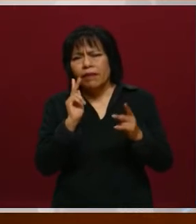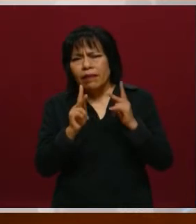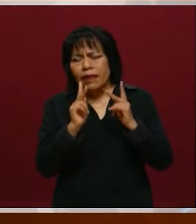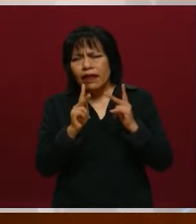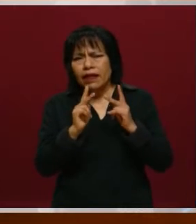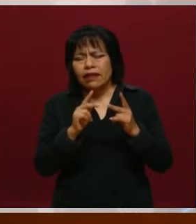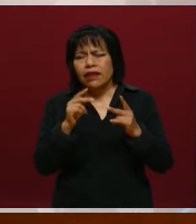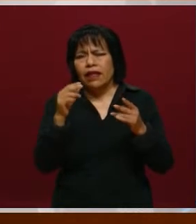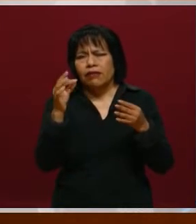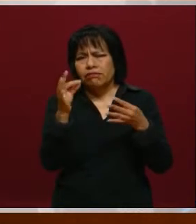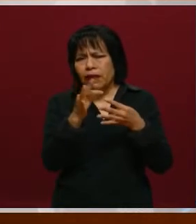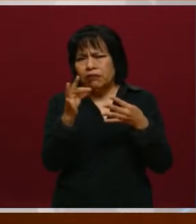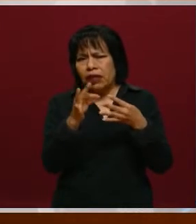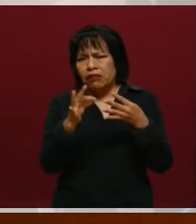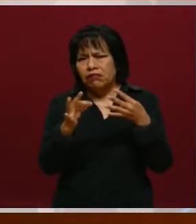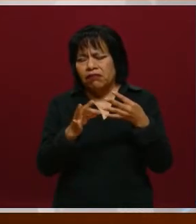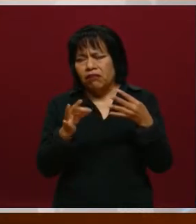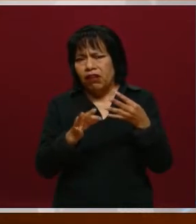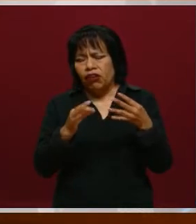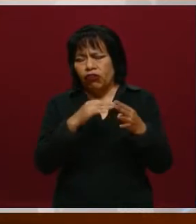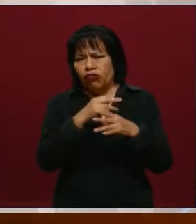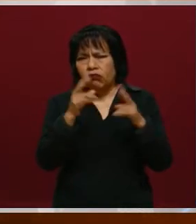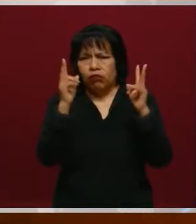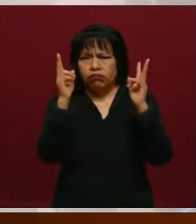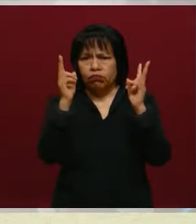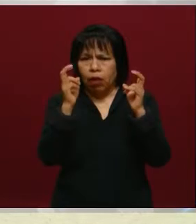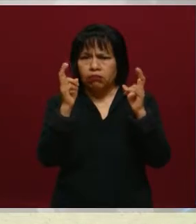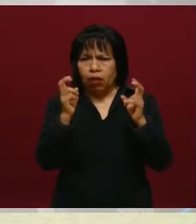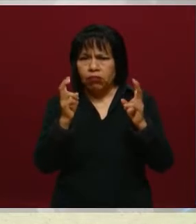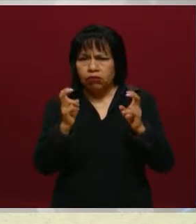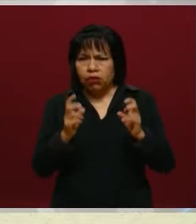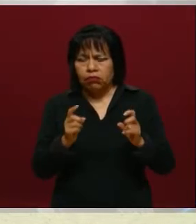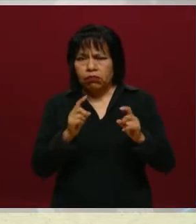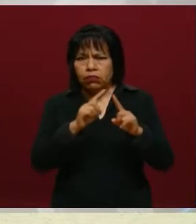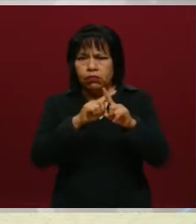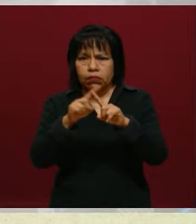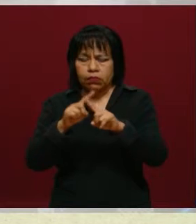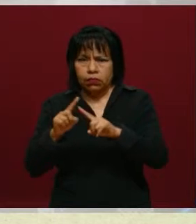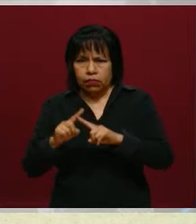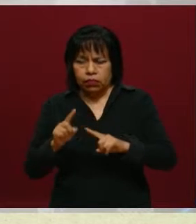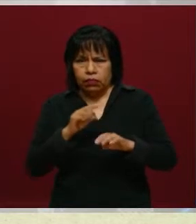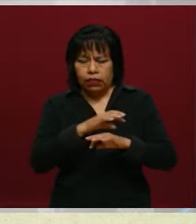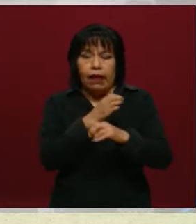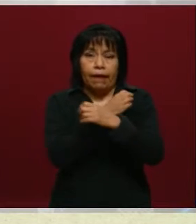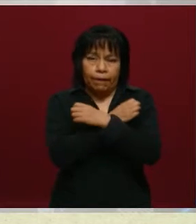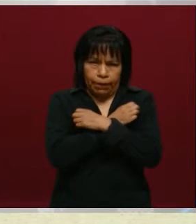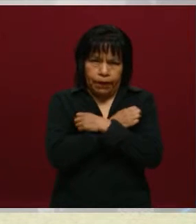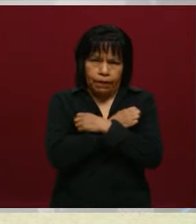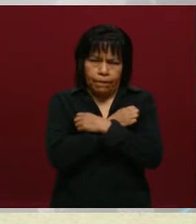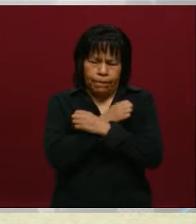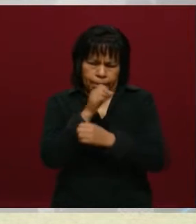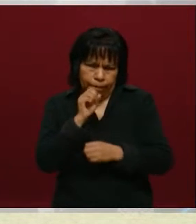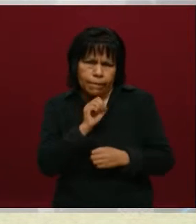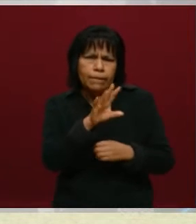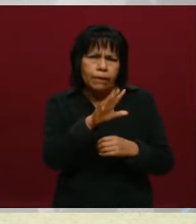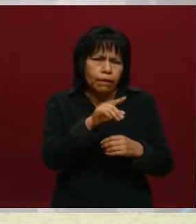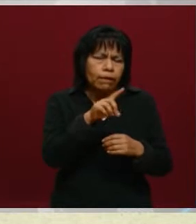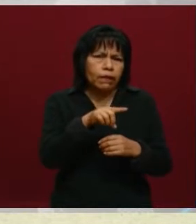nos han este juan martín lópez calva nos han enviado algunos mensajes para